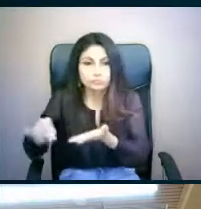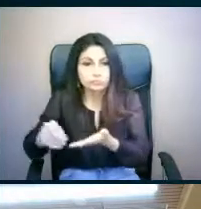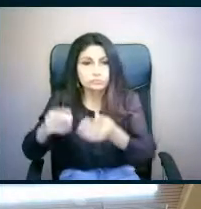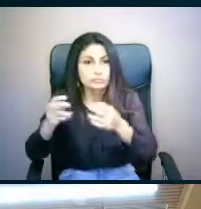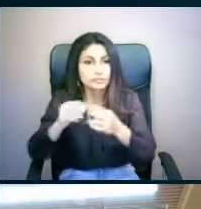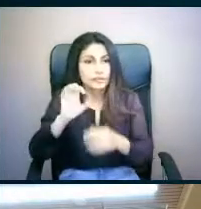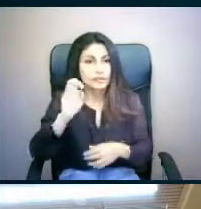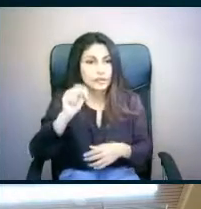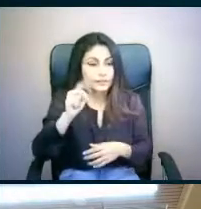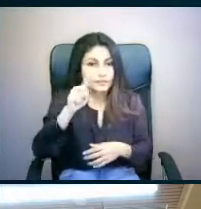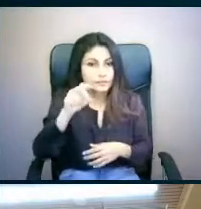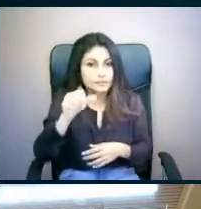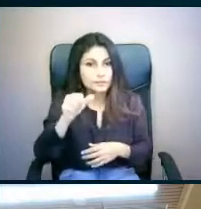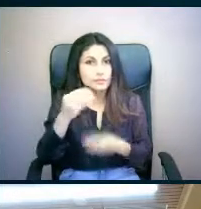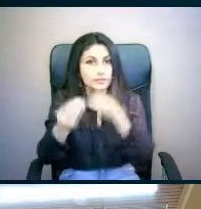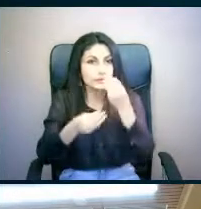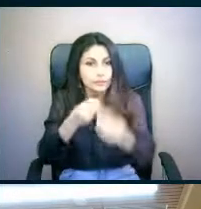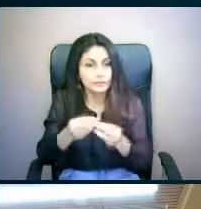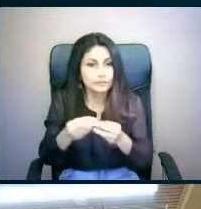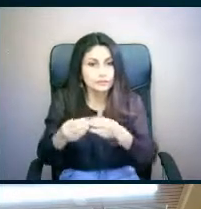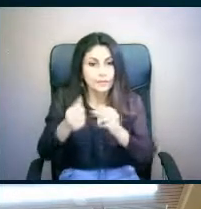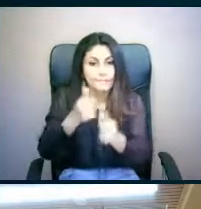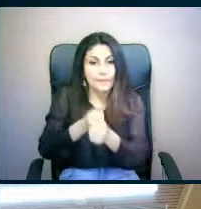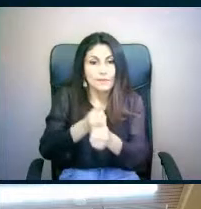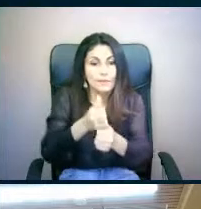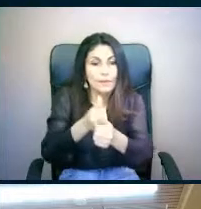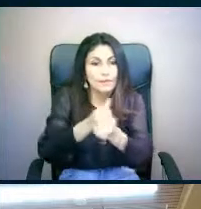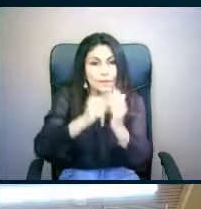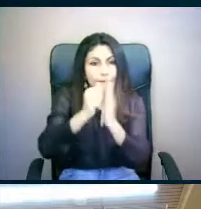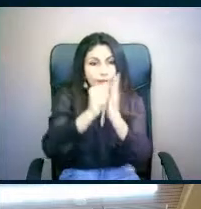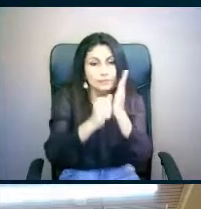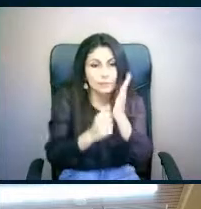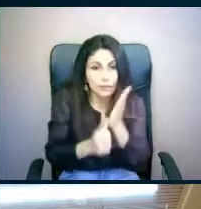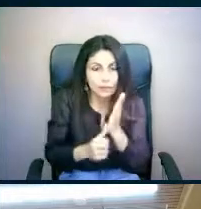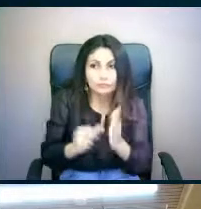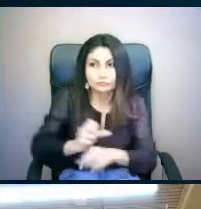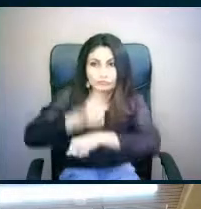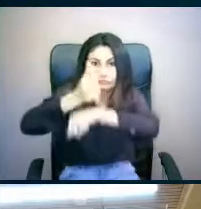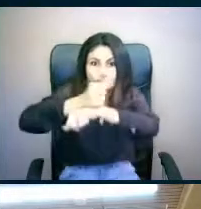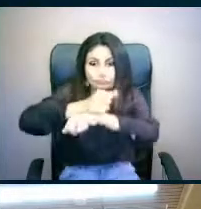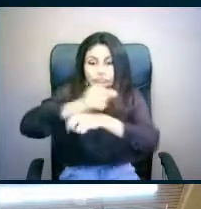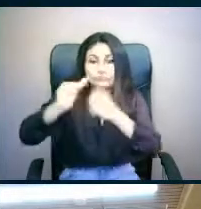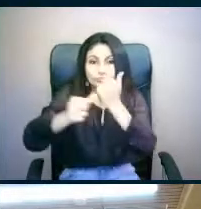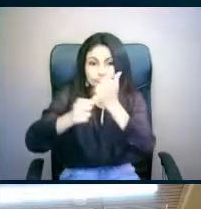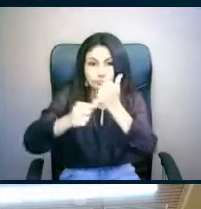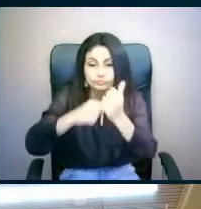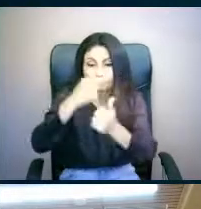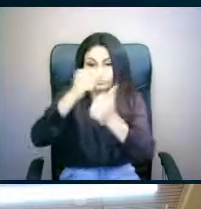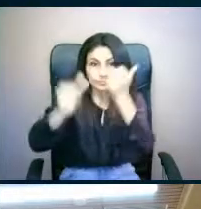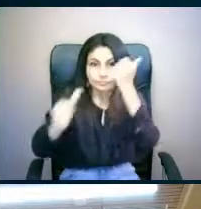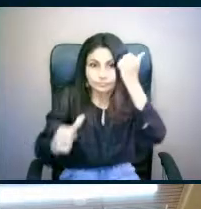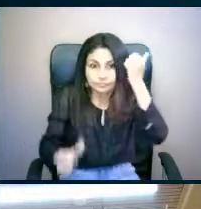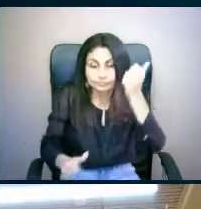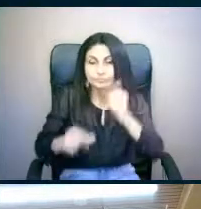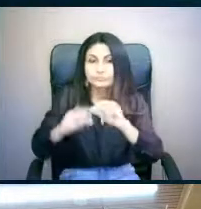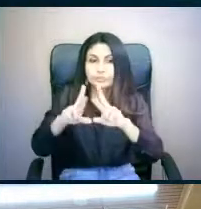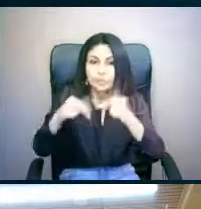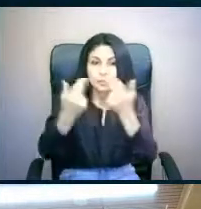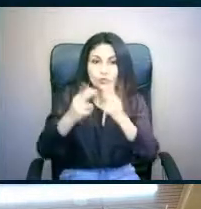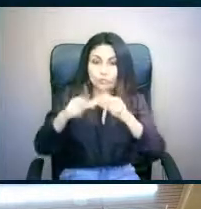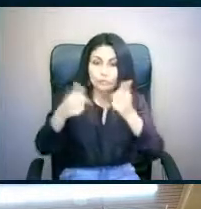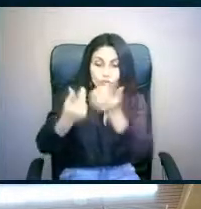le da seguimiento a este plan en reuniones con vicepresidentes, gerentes y jefes de forma periódica. Esta herramienta